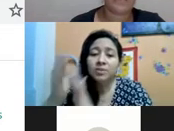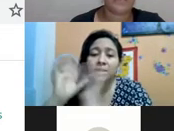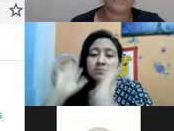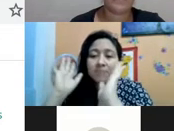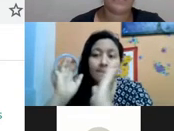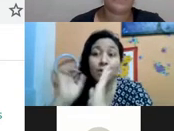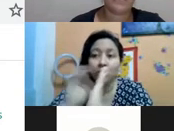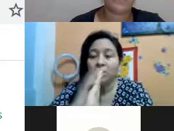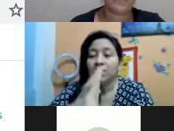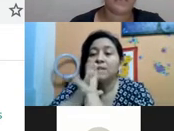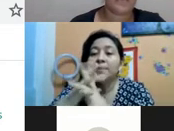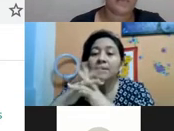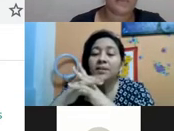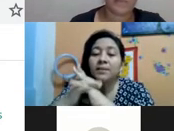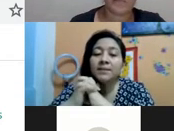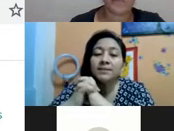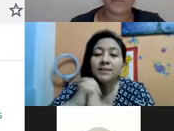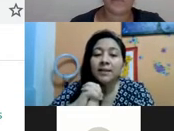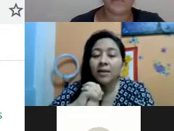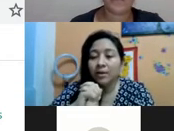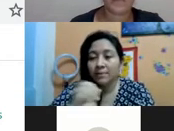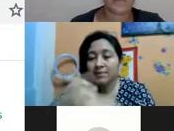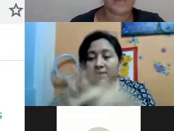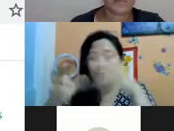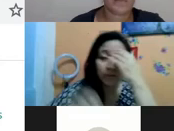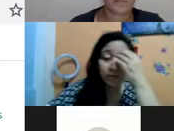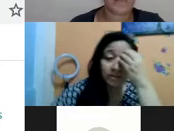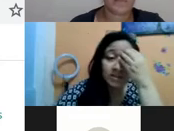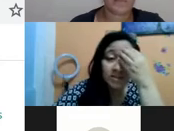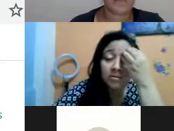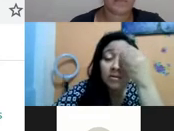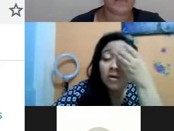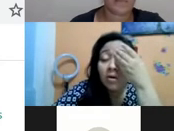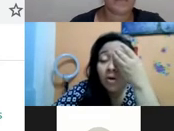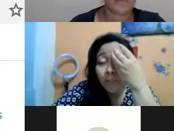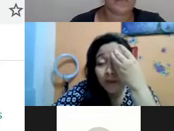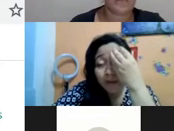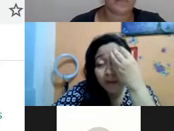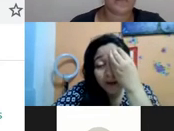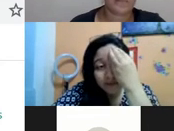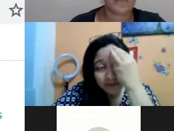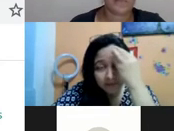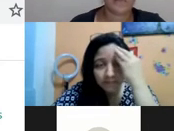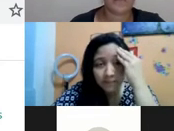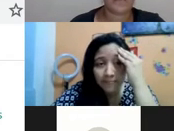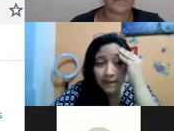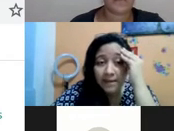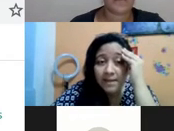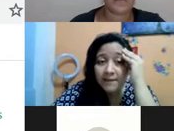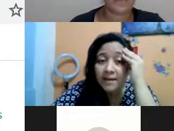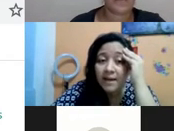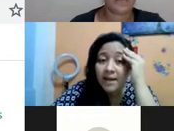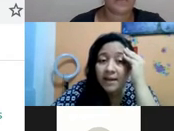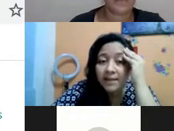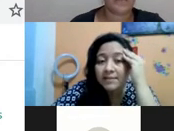plazo y se envió, independientemente si se ha dado el mensaje o no de autorización, o lo pueden enviar antes. Y